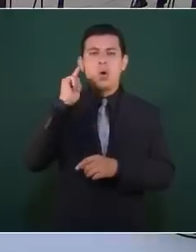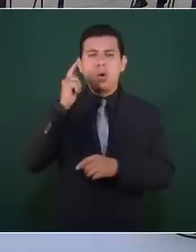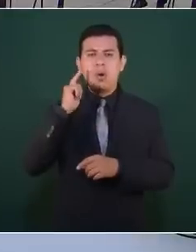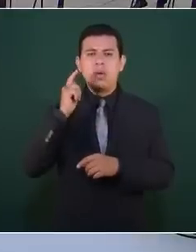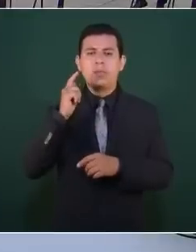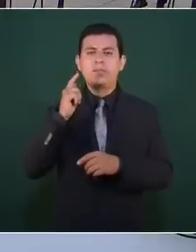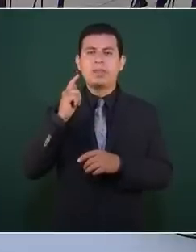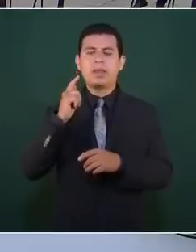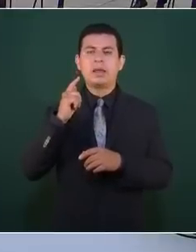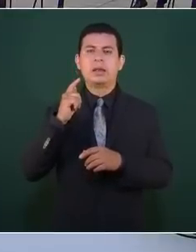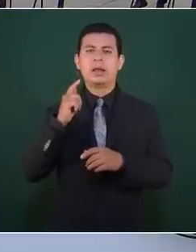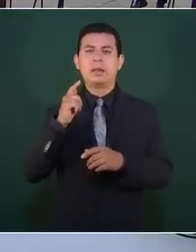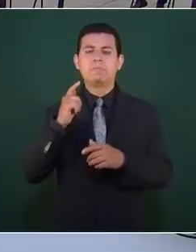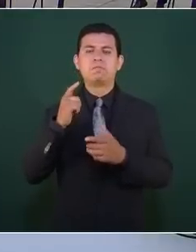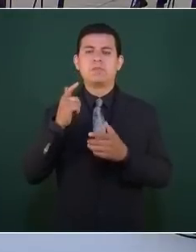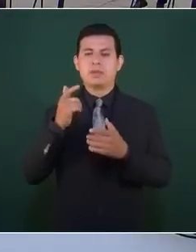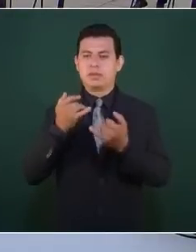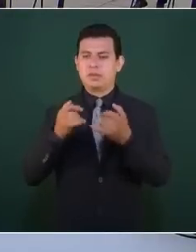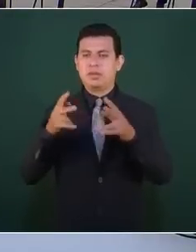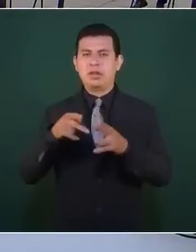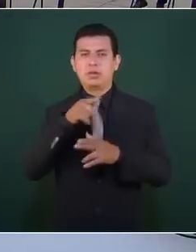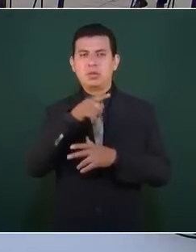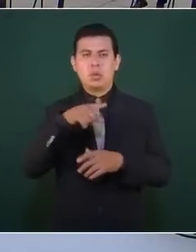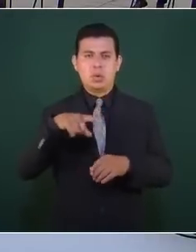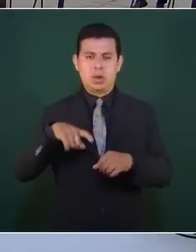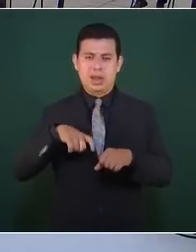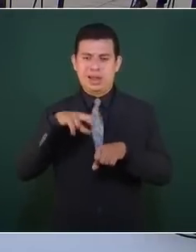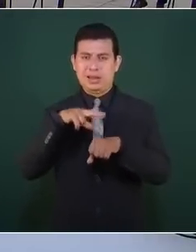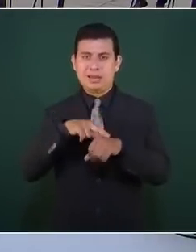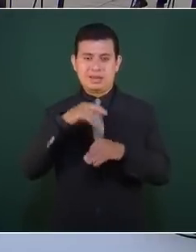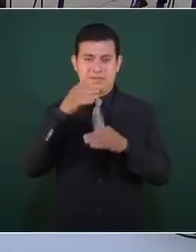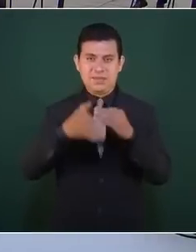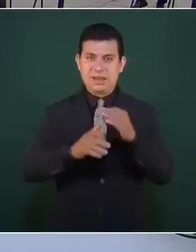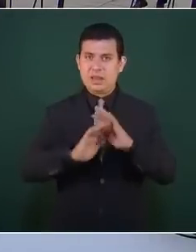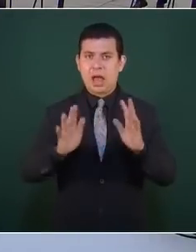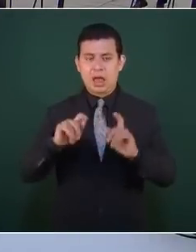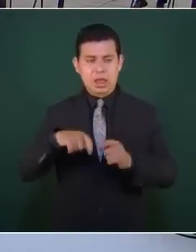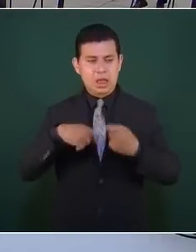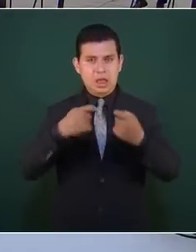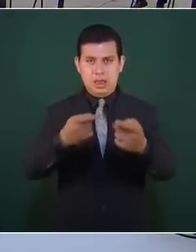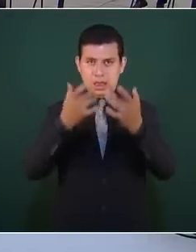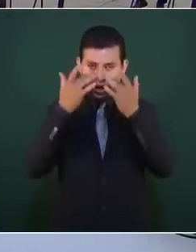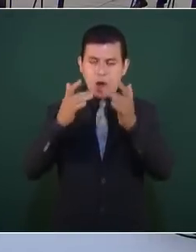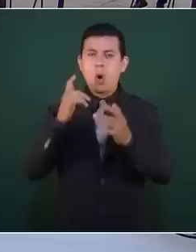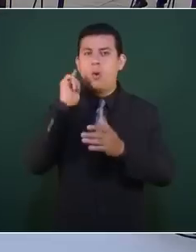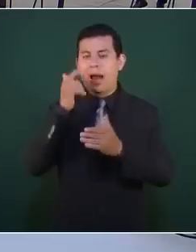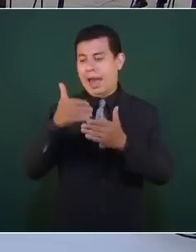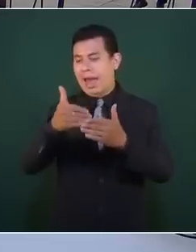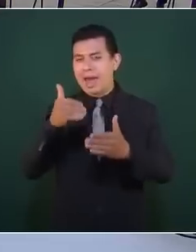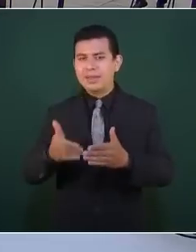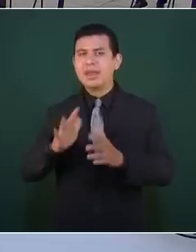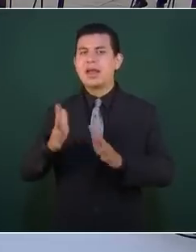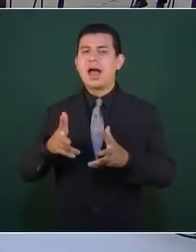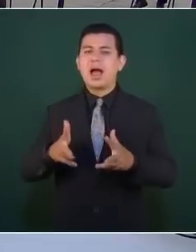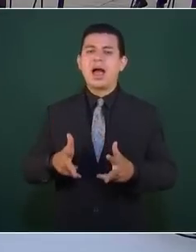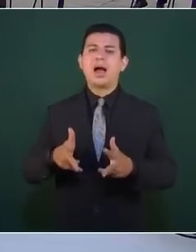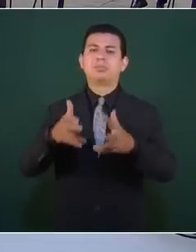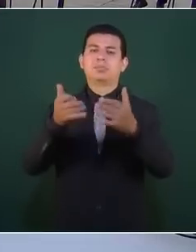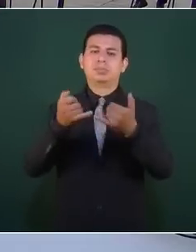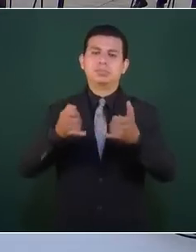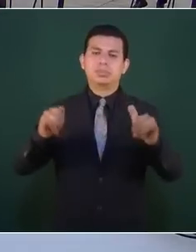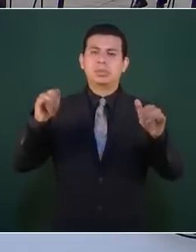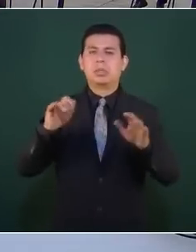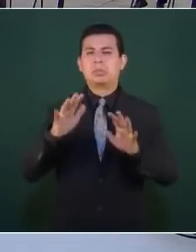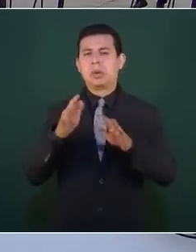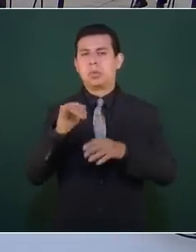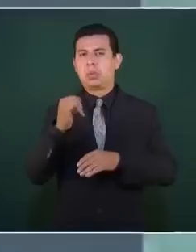de que termine el mandato del gobernador. Lo vamos a inaugurar como en